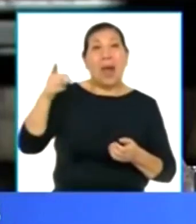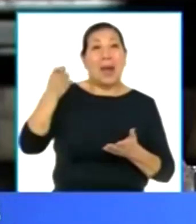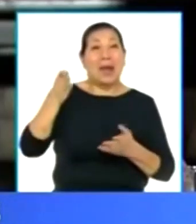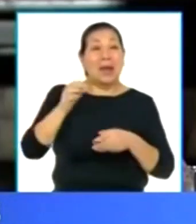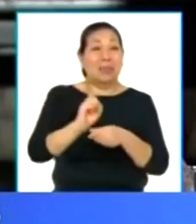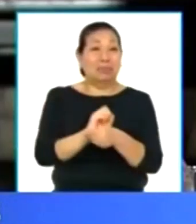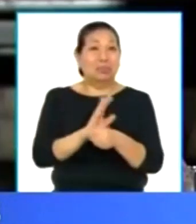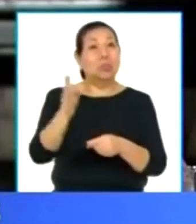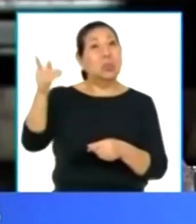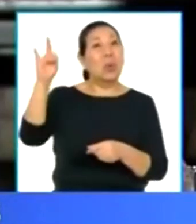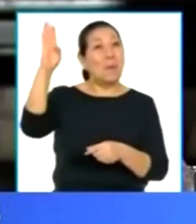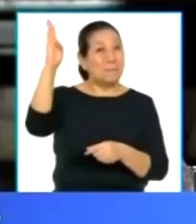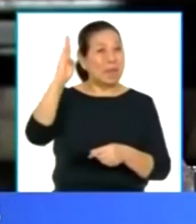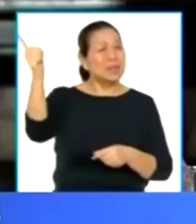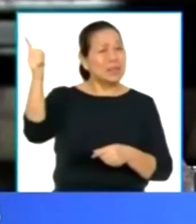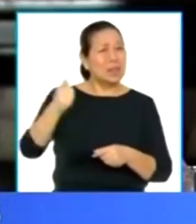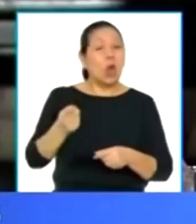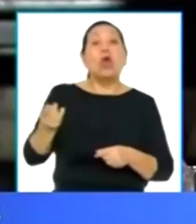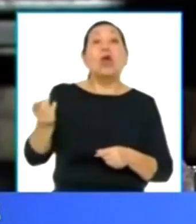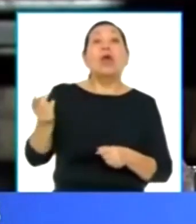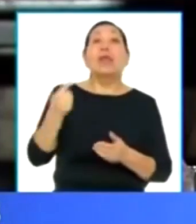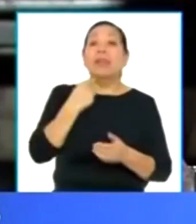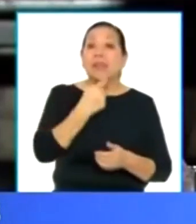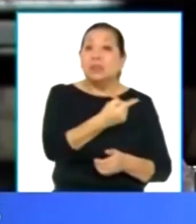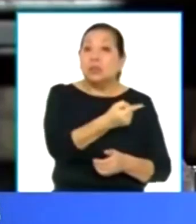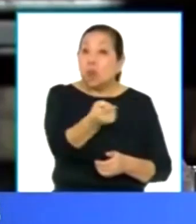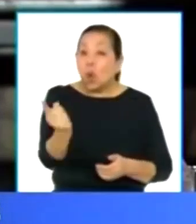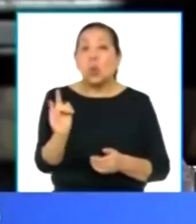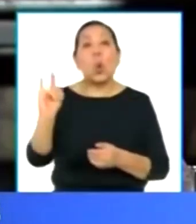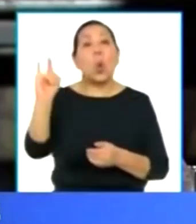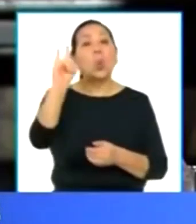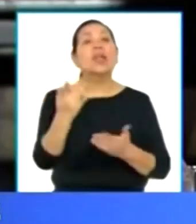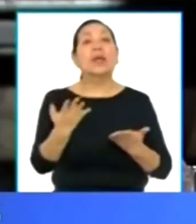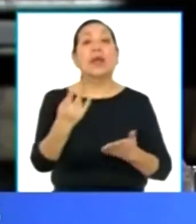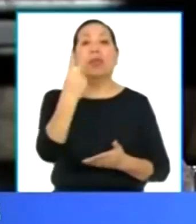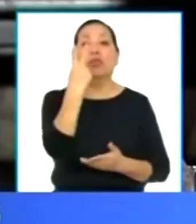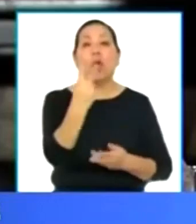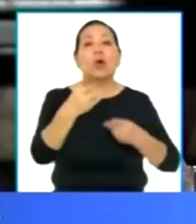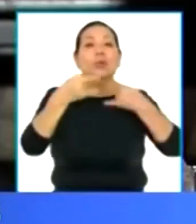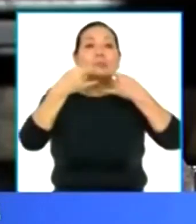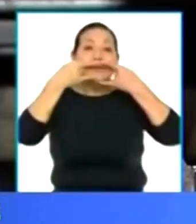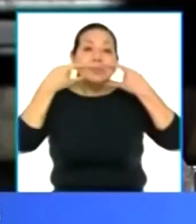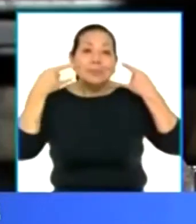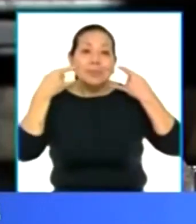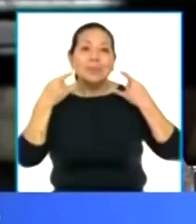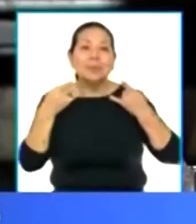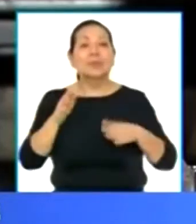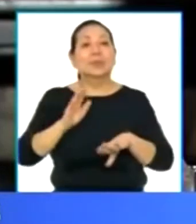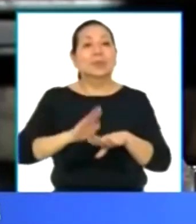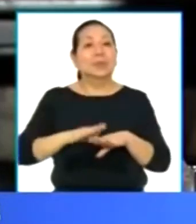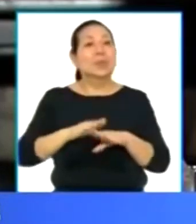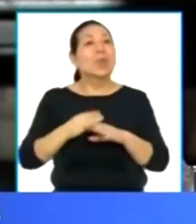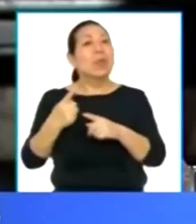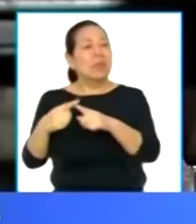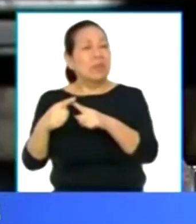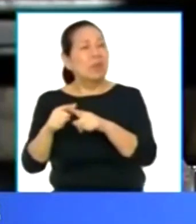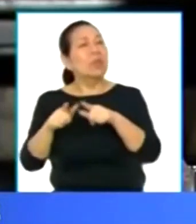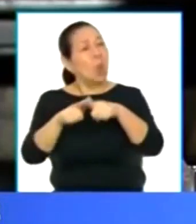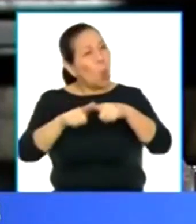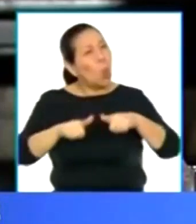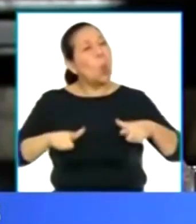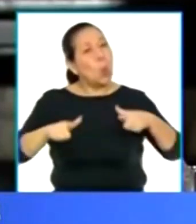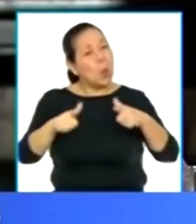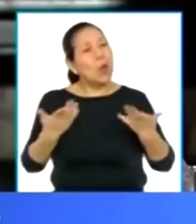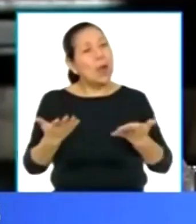país, utilicemos doble mascarilla y, de ser posible, sobre todo en aquellos